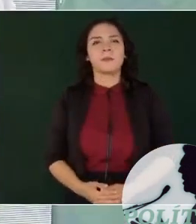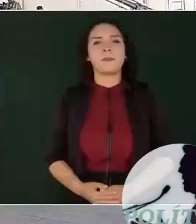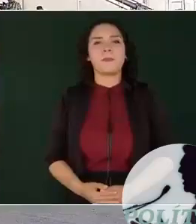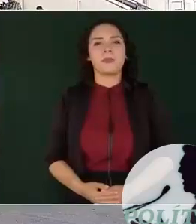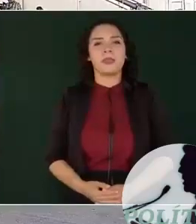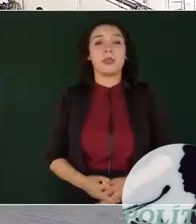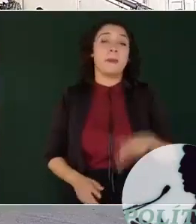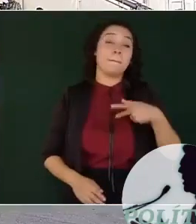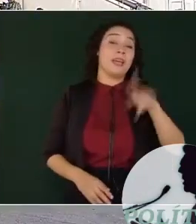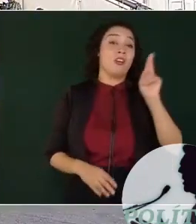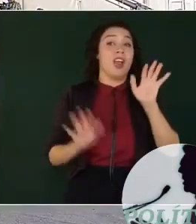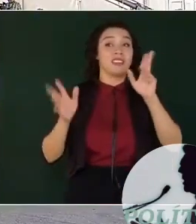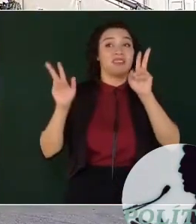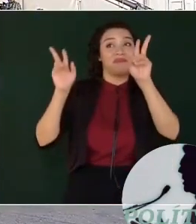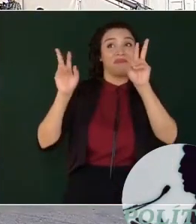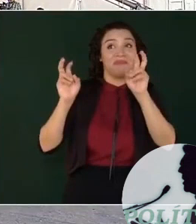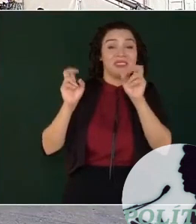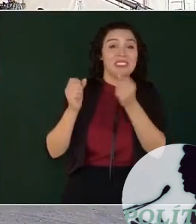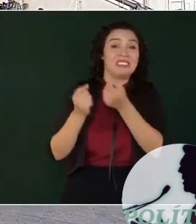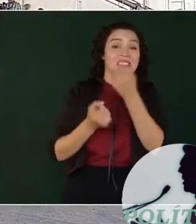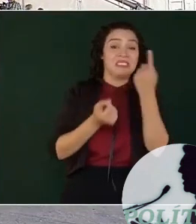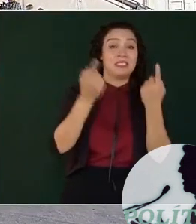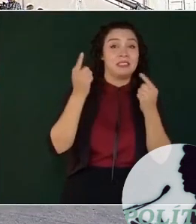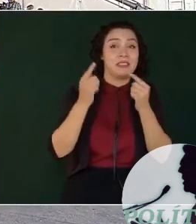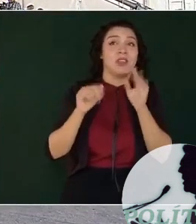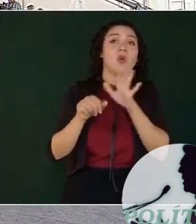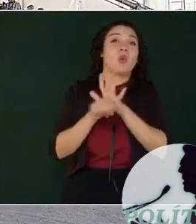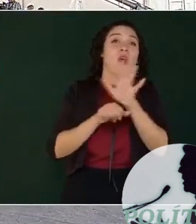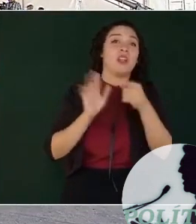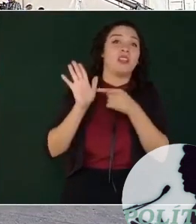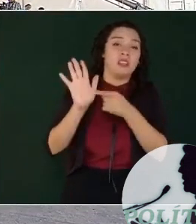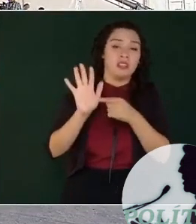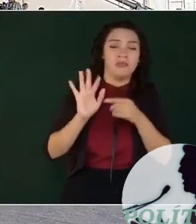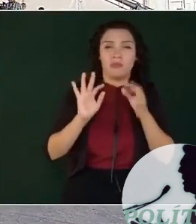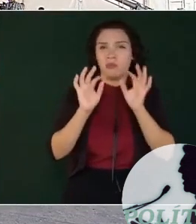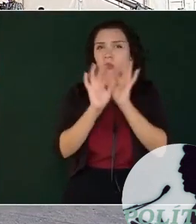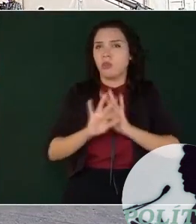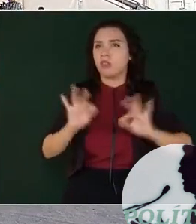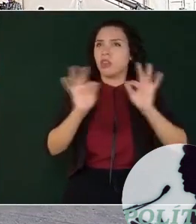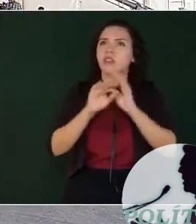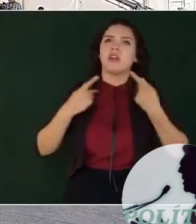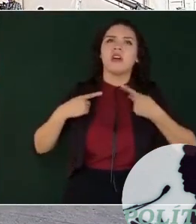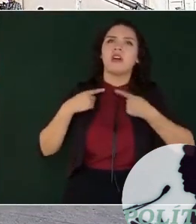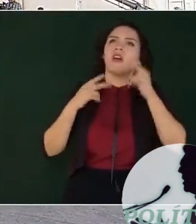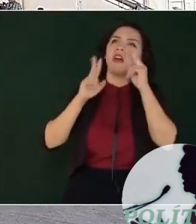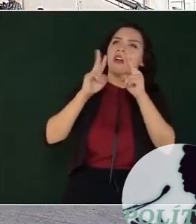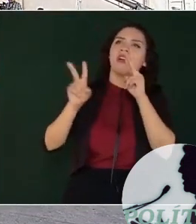Los medios convencionales más importantes están al servicio de las